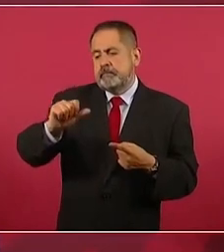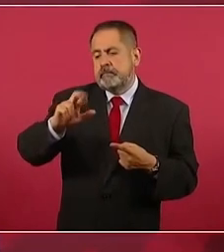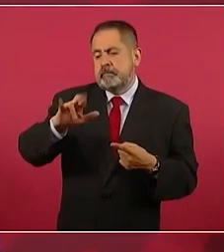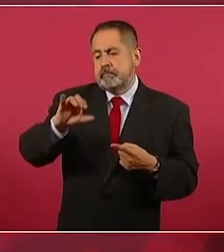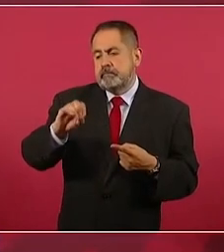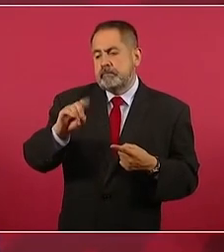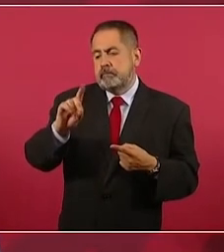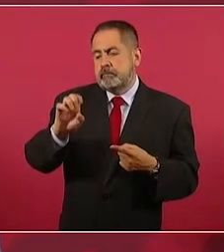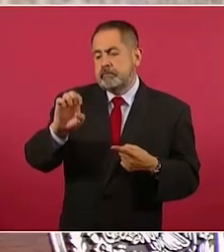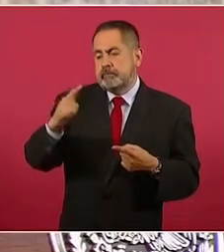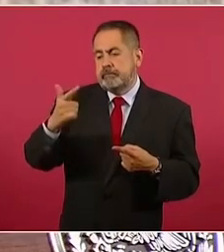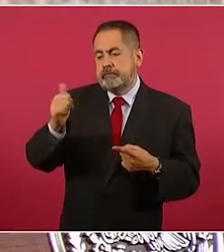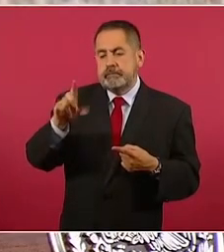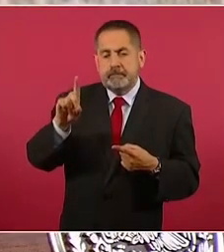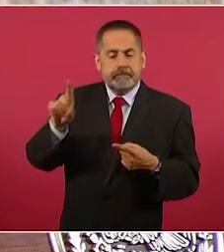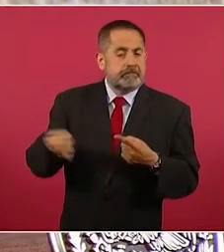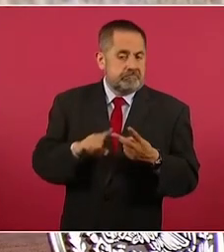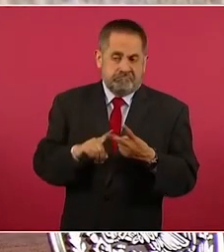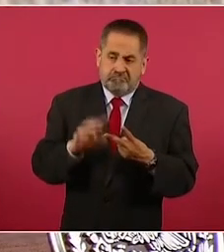Delgado,